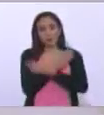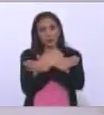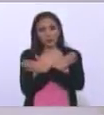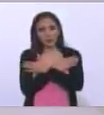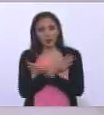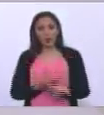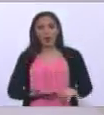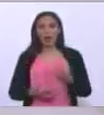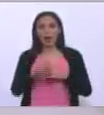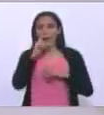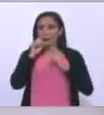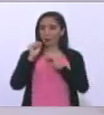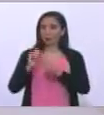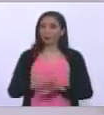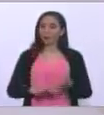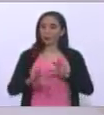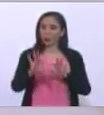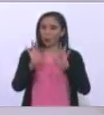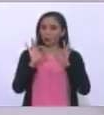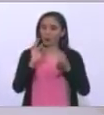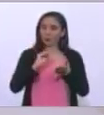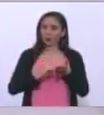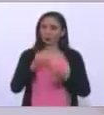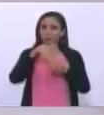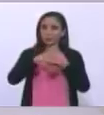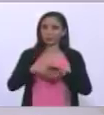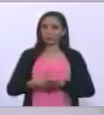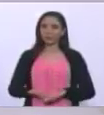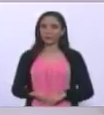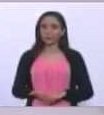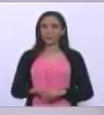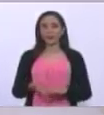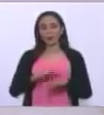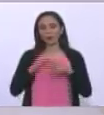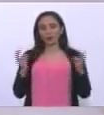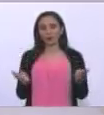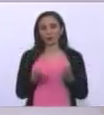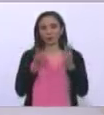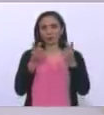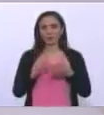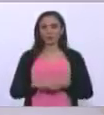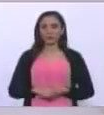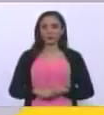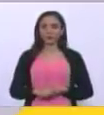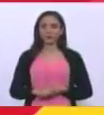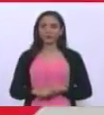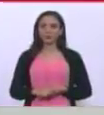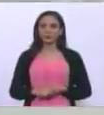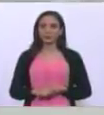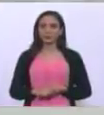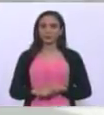al presidente reelecto de la República Bolivariana de Venezuela, Nicolás Maduro, por su triunfo electoral.